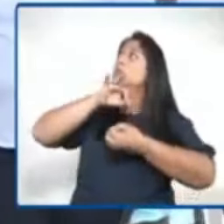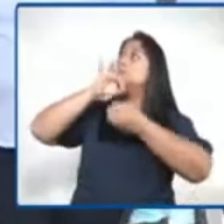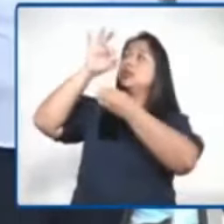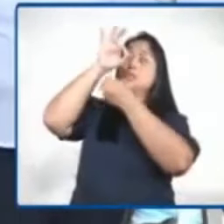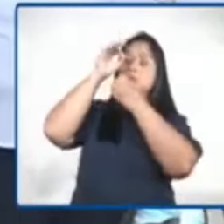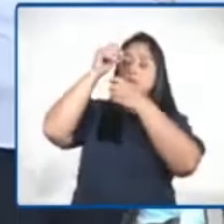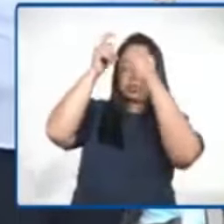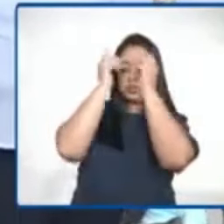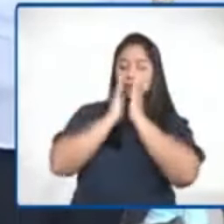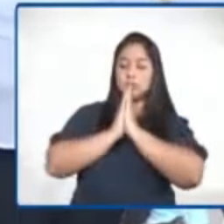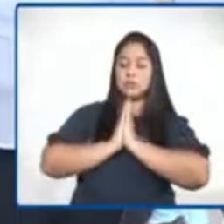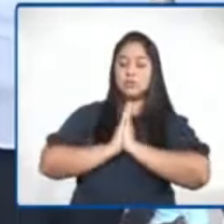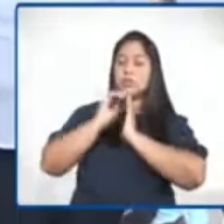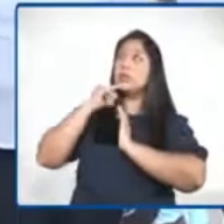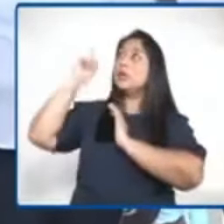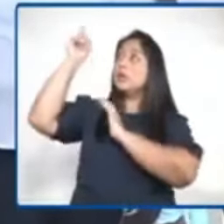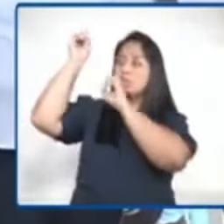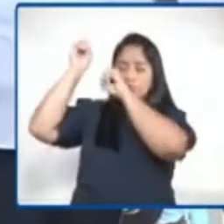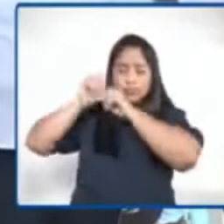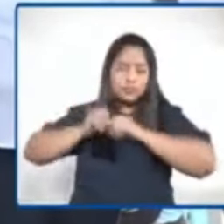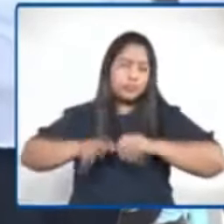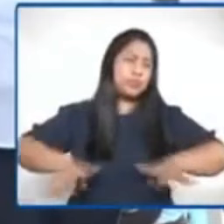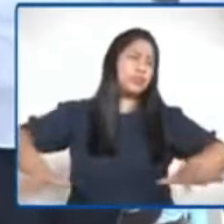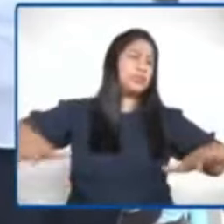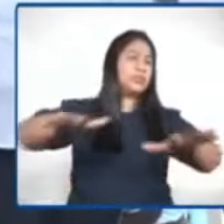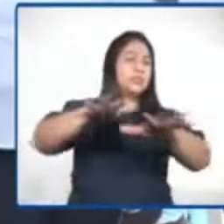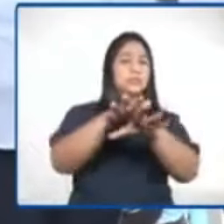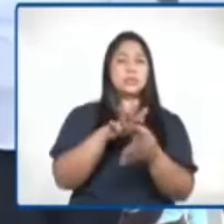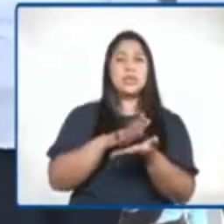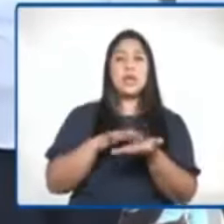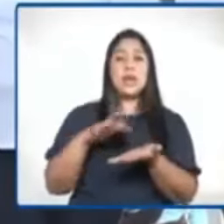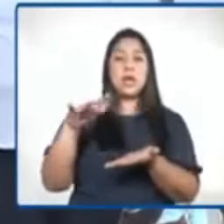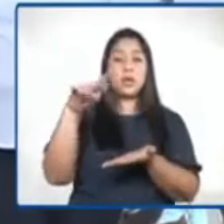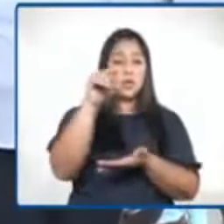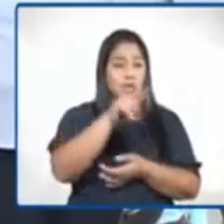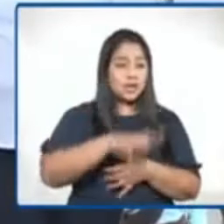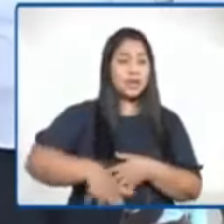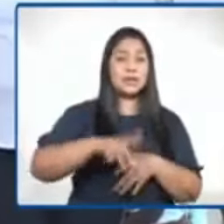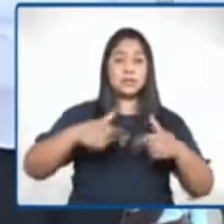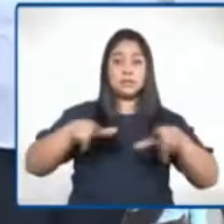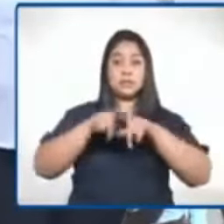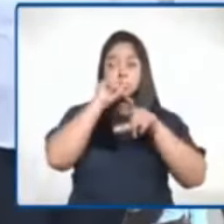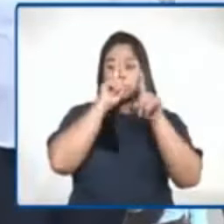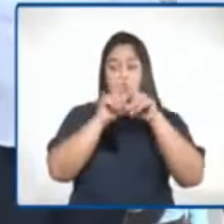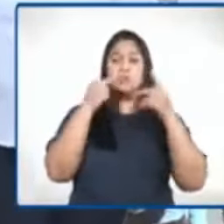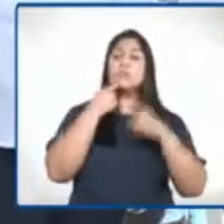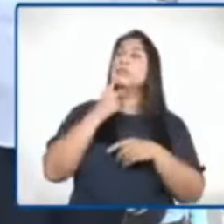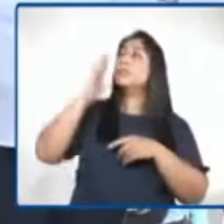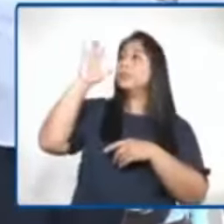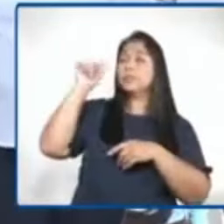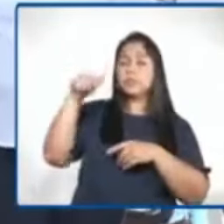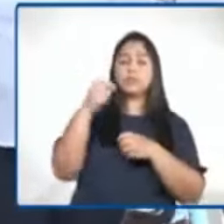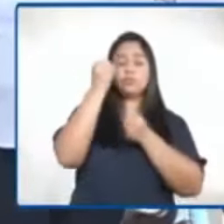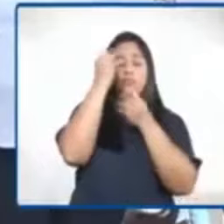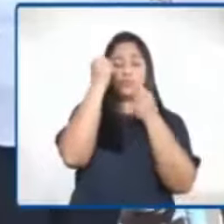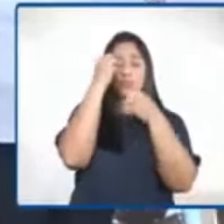Santo, que se derrame tu gloria sobre este lugar y se ha cumplido una palabra, Señor,